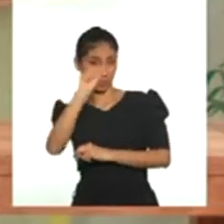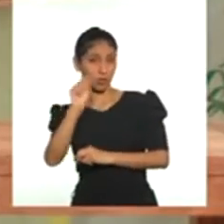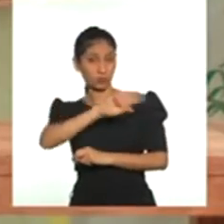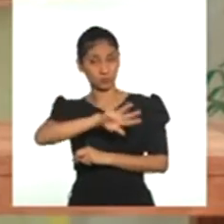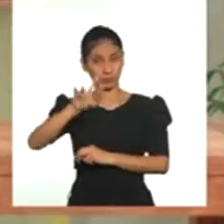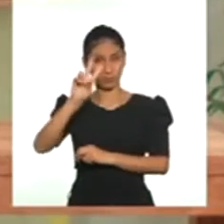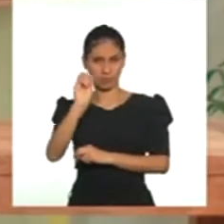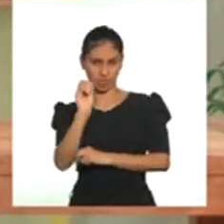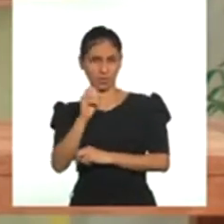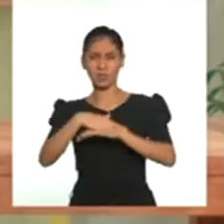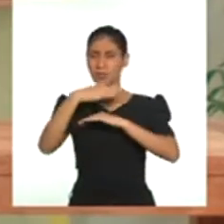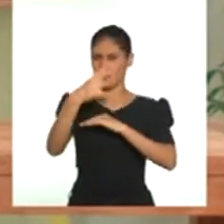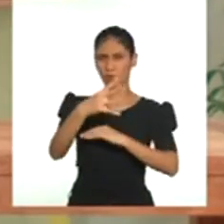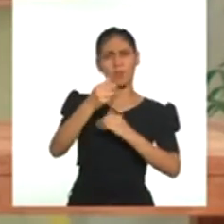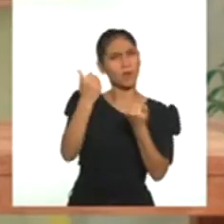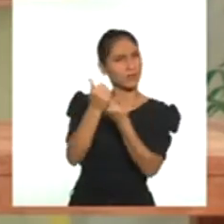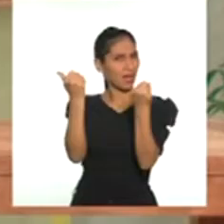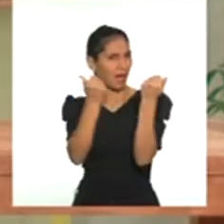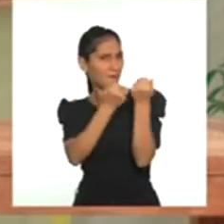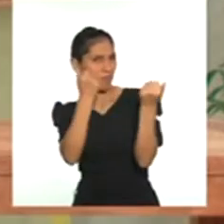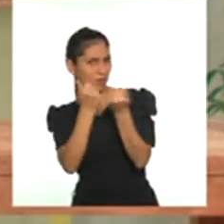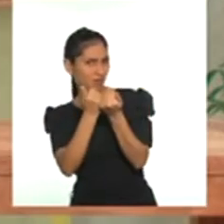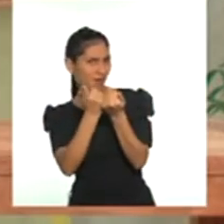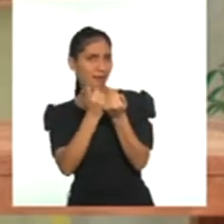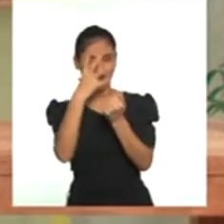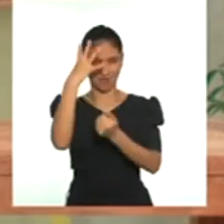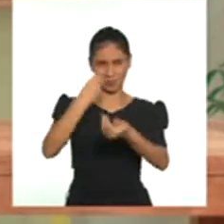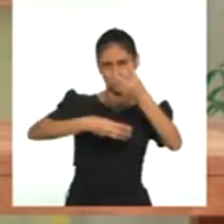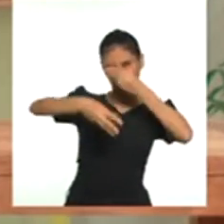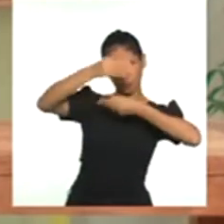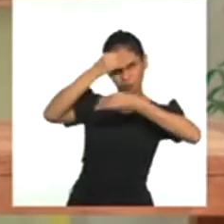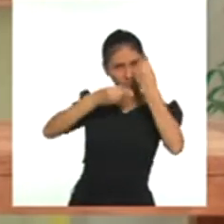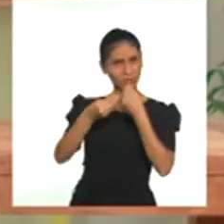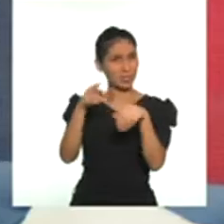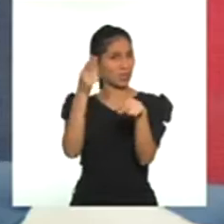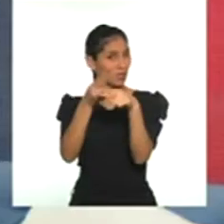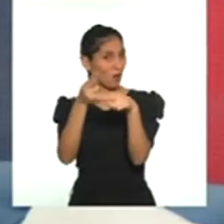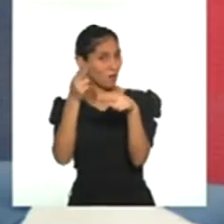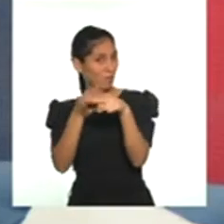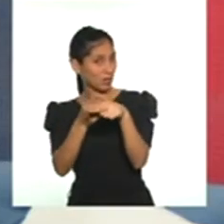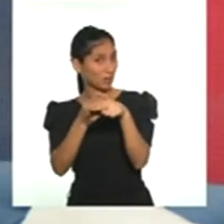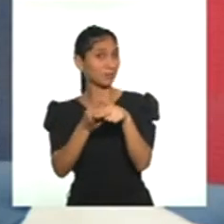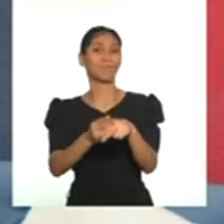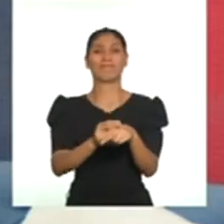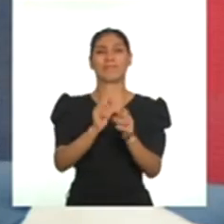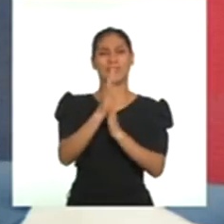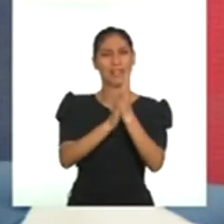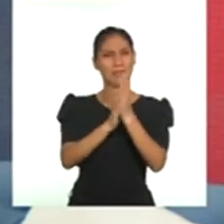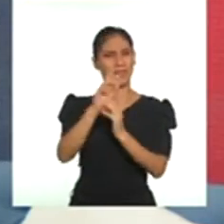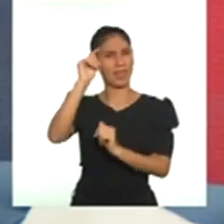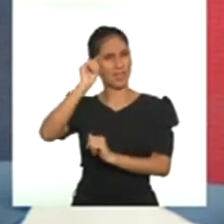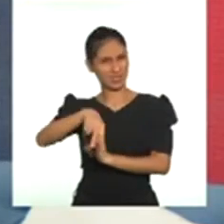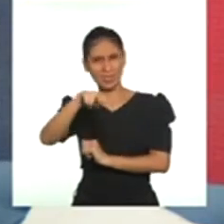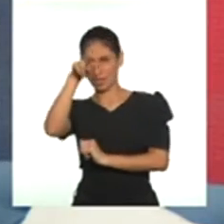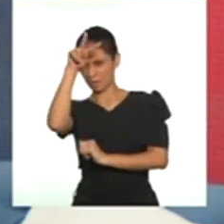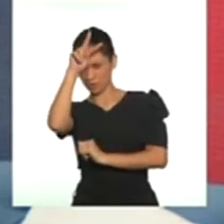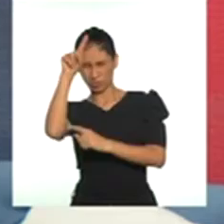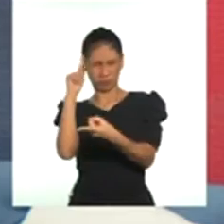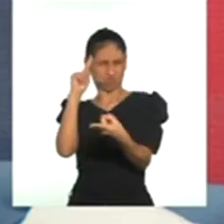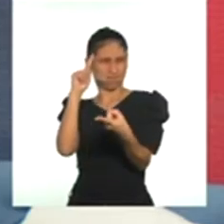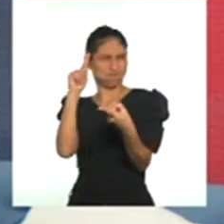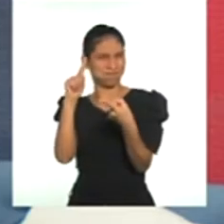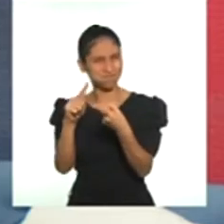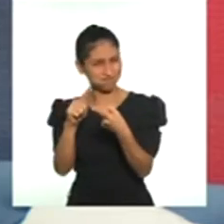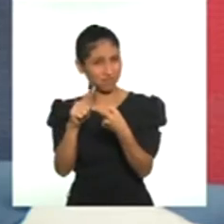podemos contribuir a la experiencia de aprendizaje que están desarrollando y que se llama... Desafíos como país a nuestros